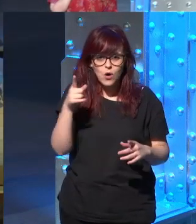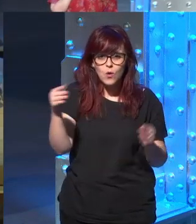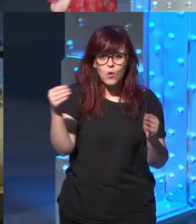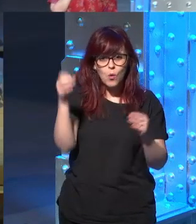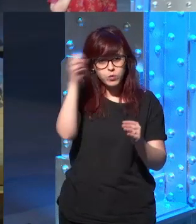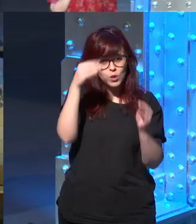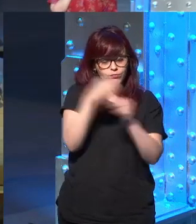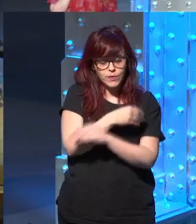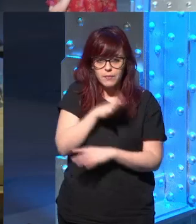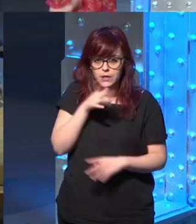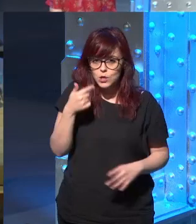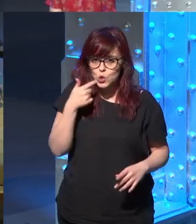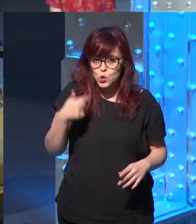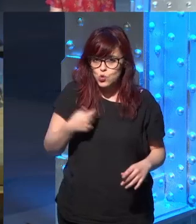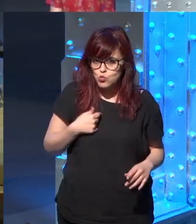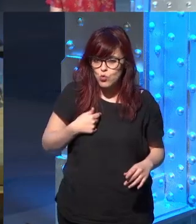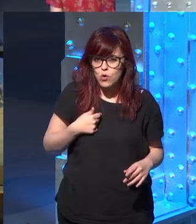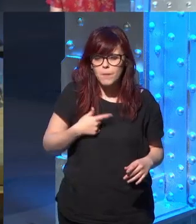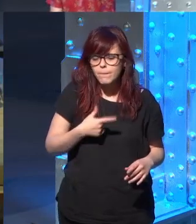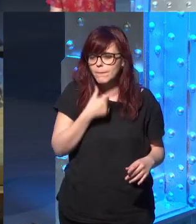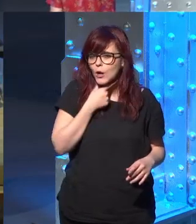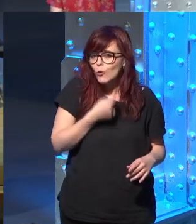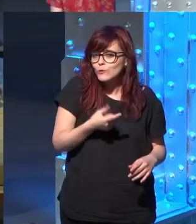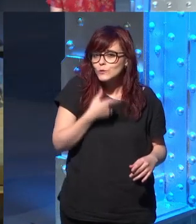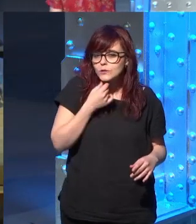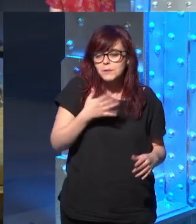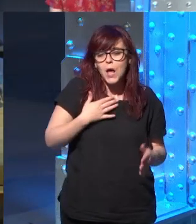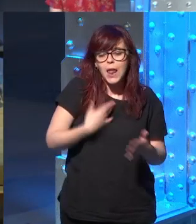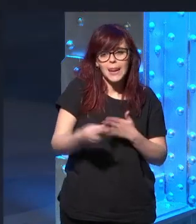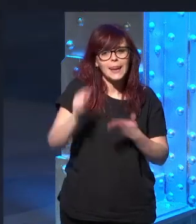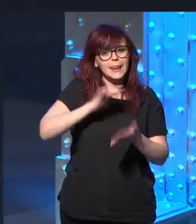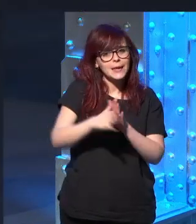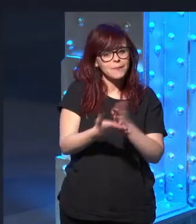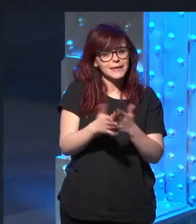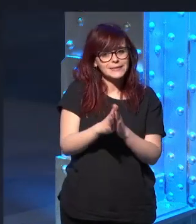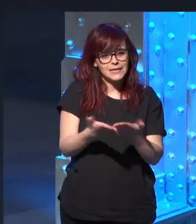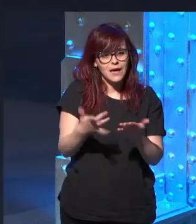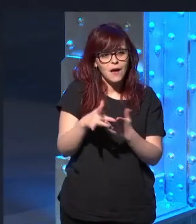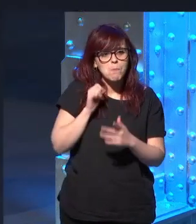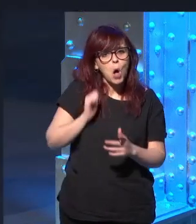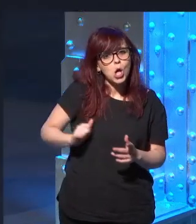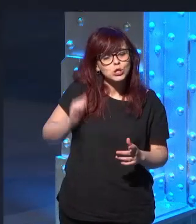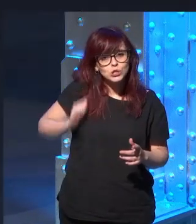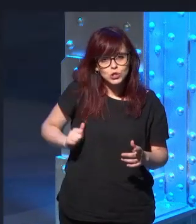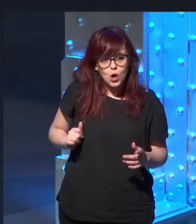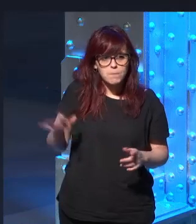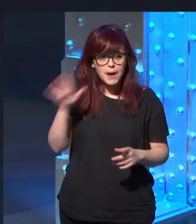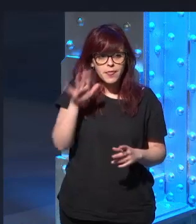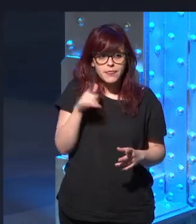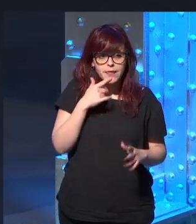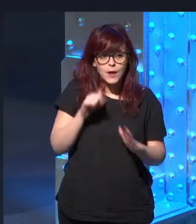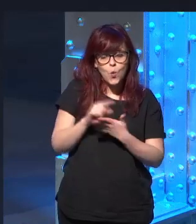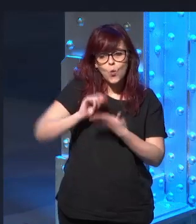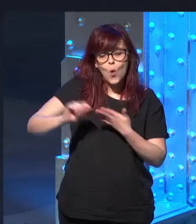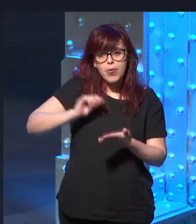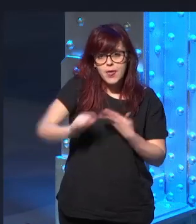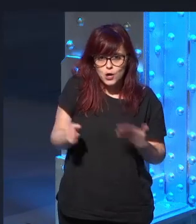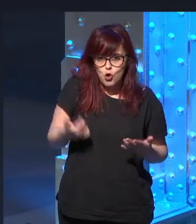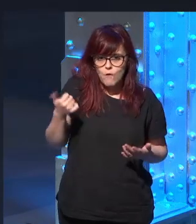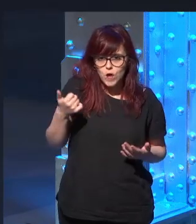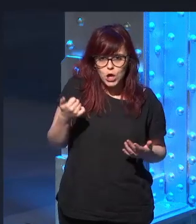No, yo es que me gusta mucho tener libreta en todos los bolsos. Parece que si no llevo conmigo un cuaderno, un